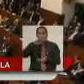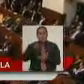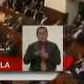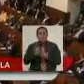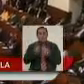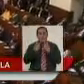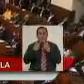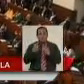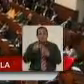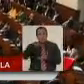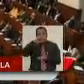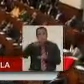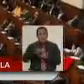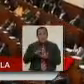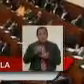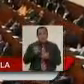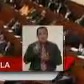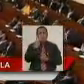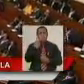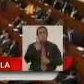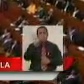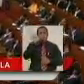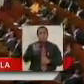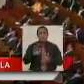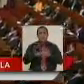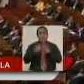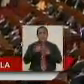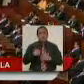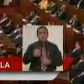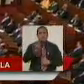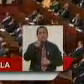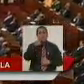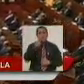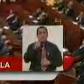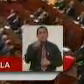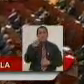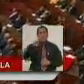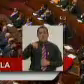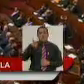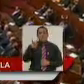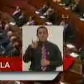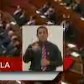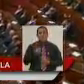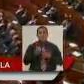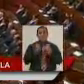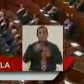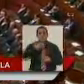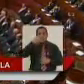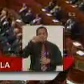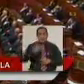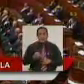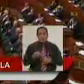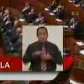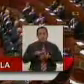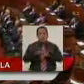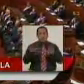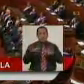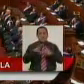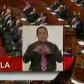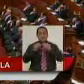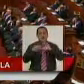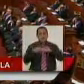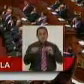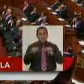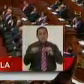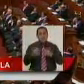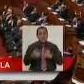hicimos una reducción neta del 20% que ha sido reconocido por Naciones Unidas como un verdadero quiebre histórico. Para